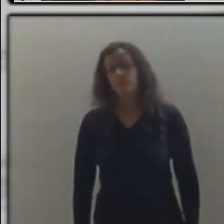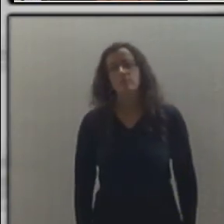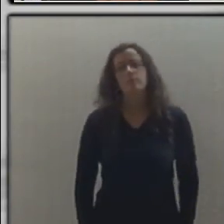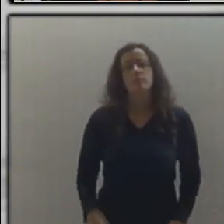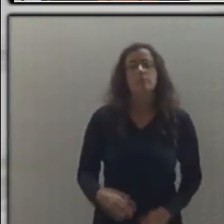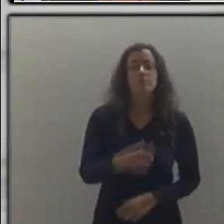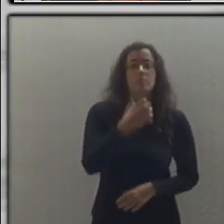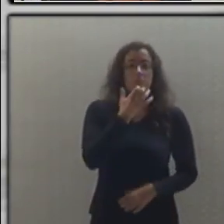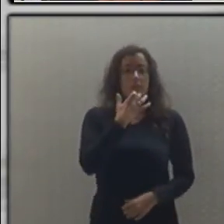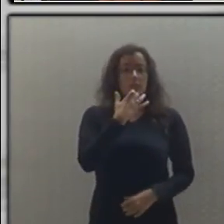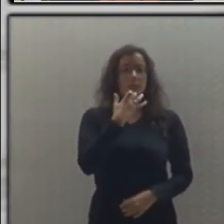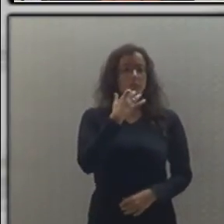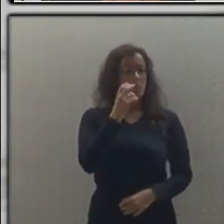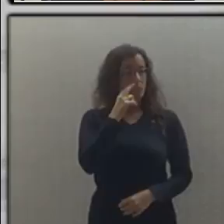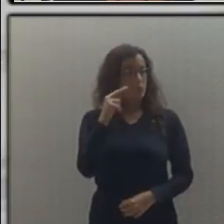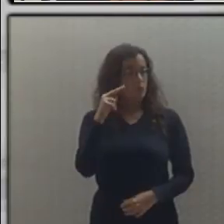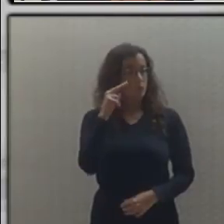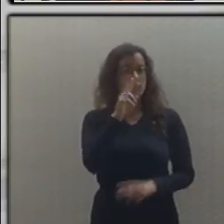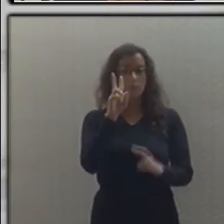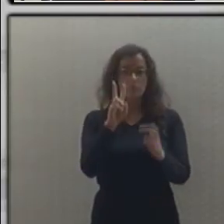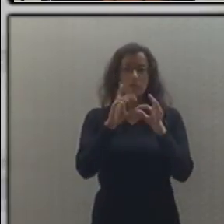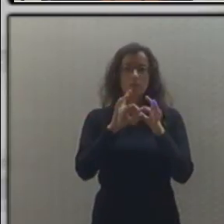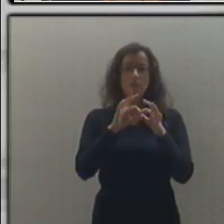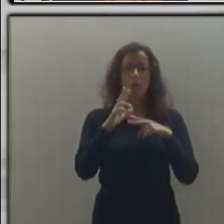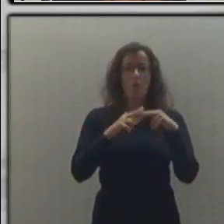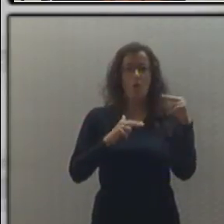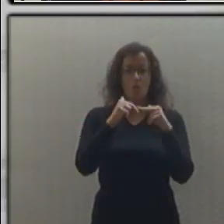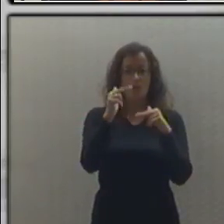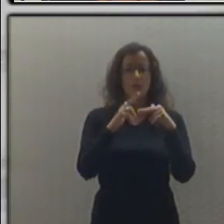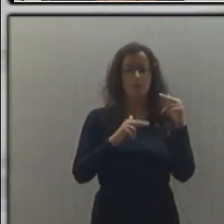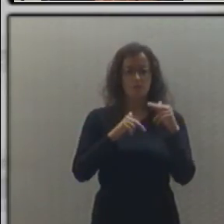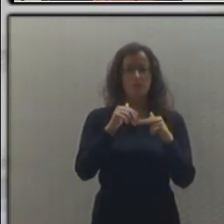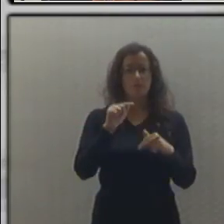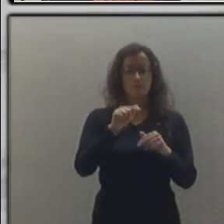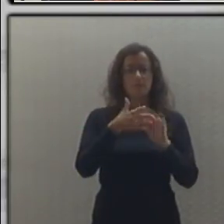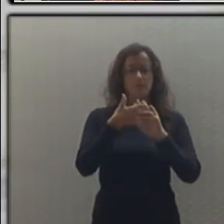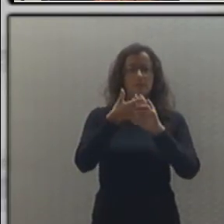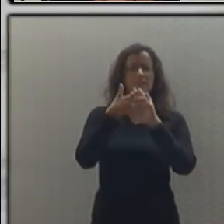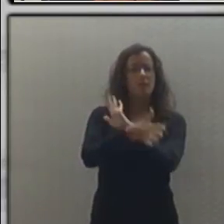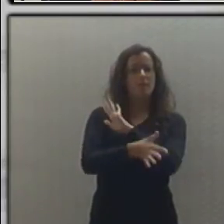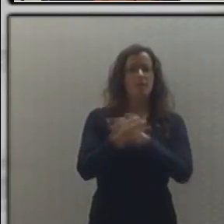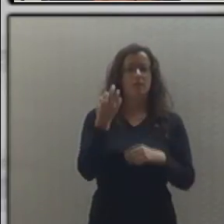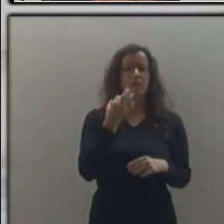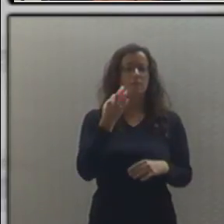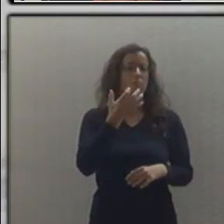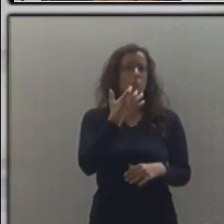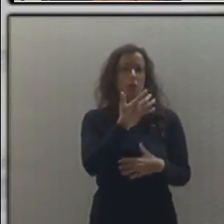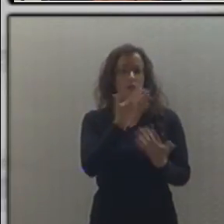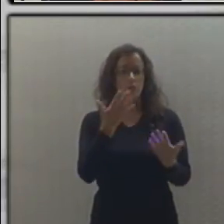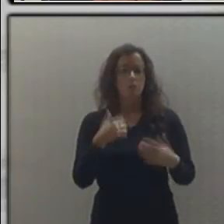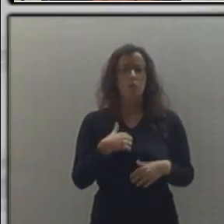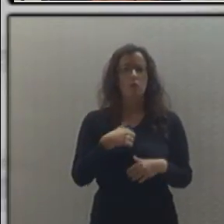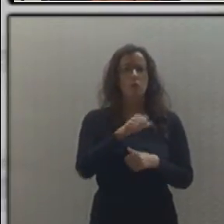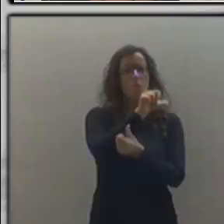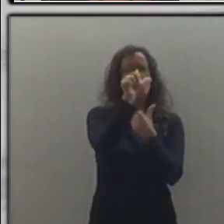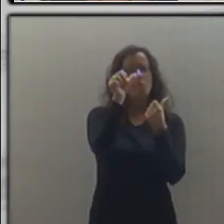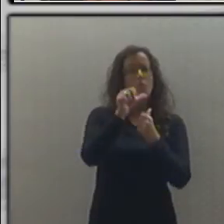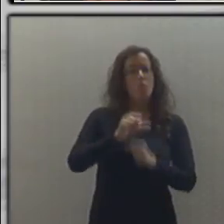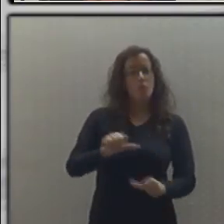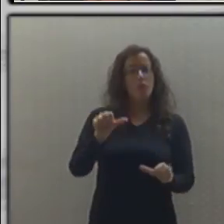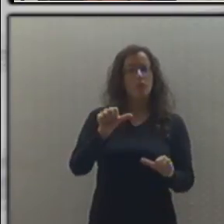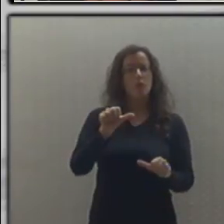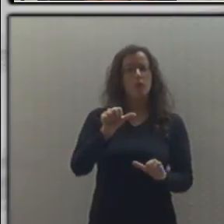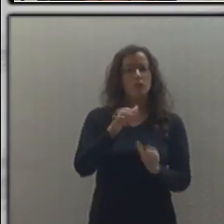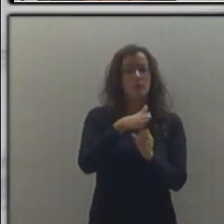parte del capítulo de obra donde se definen, por ejemplo, 6 modelos